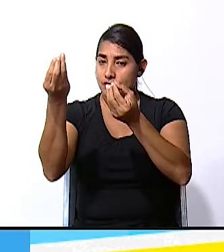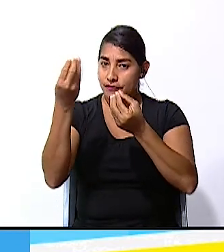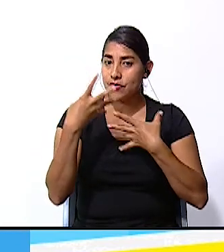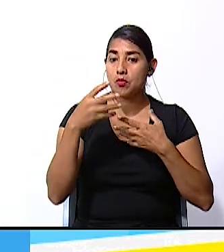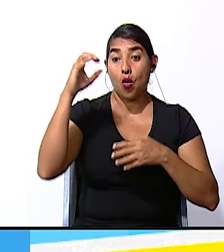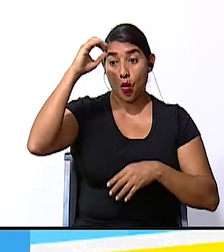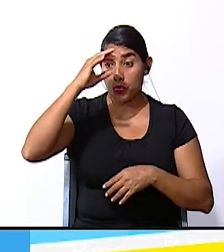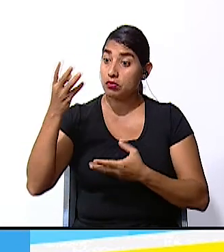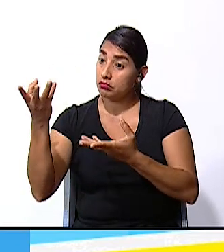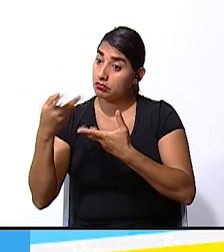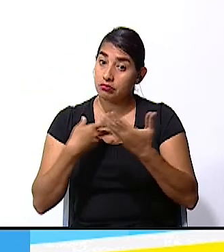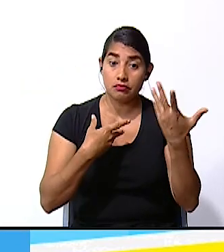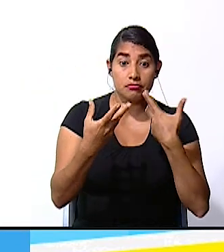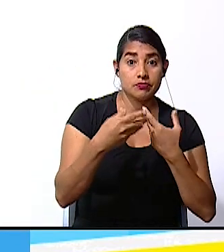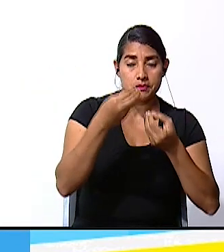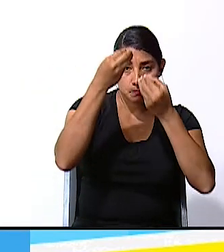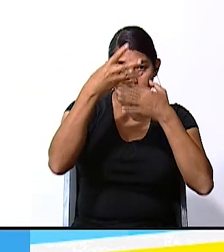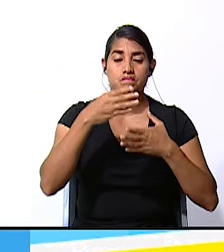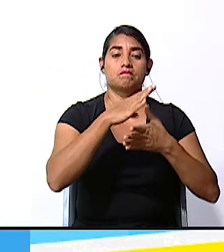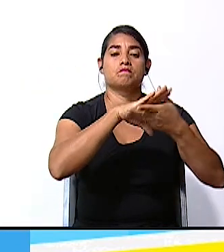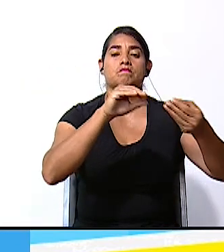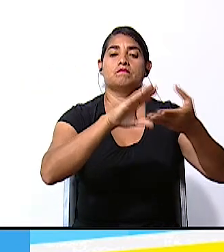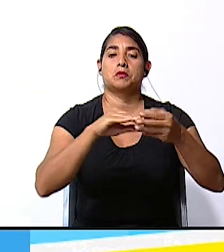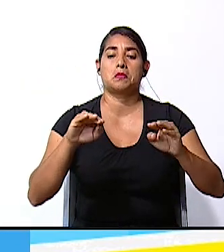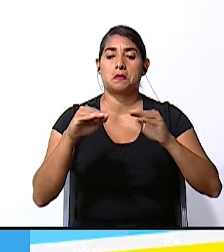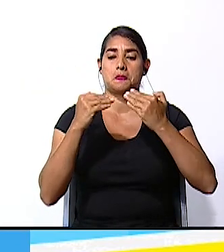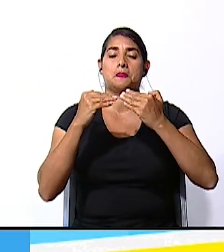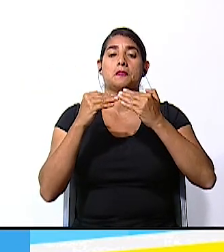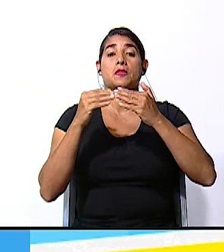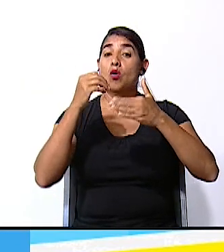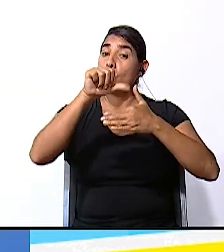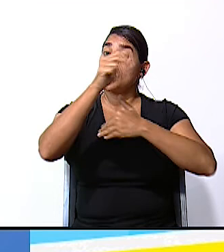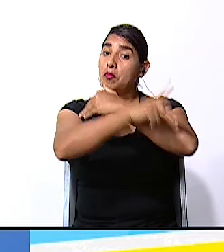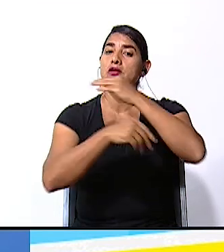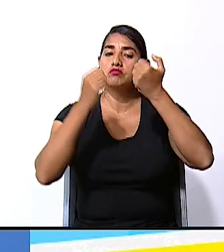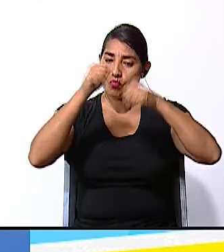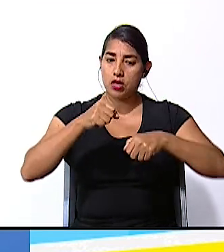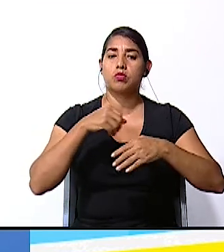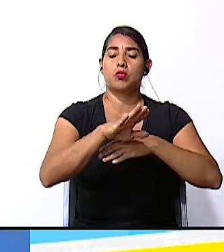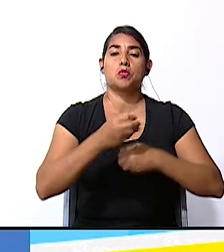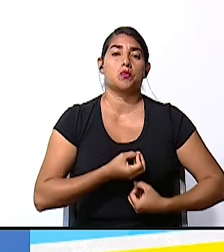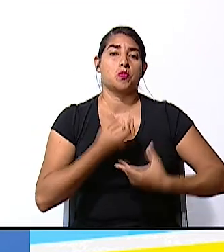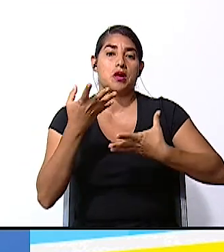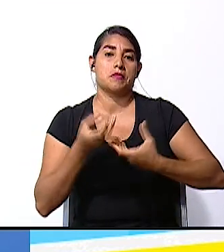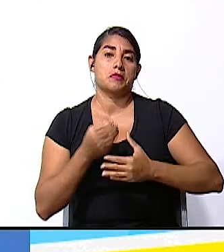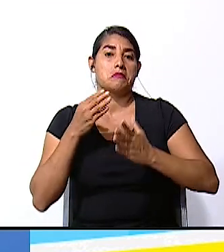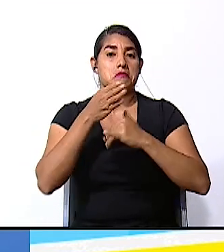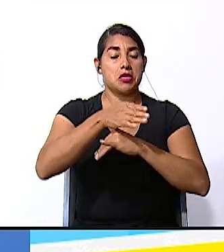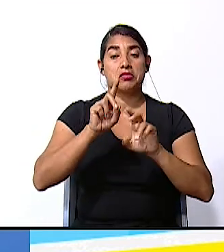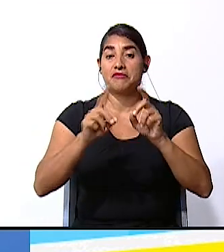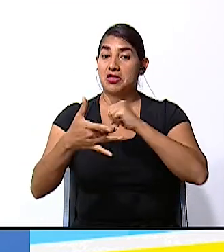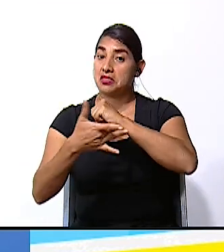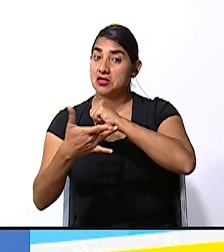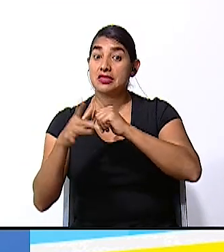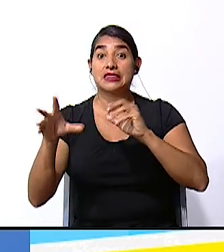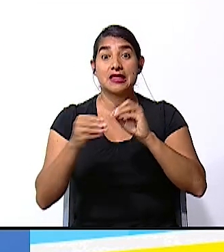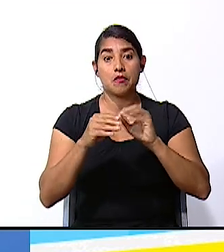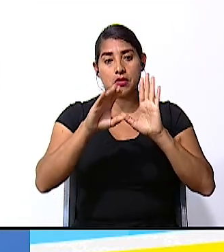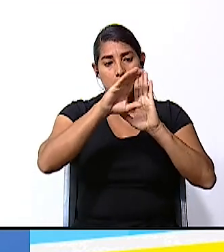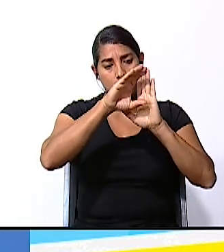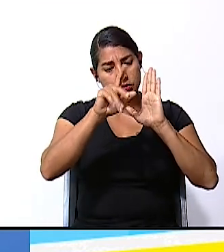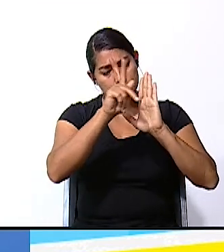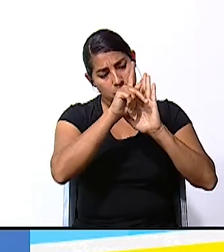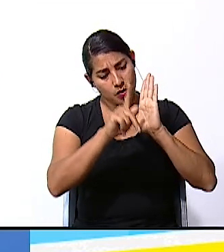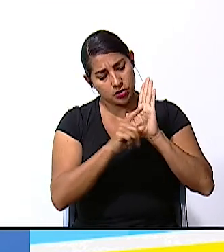y opiniones, y el de difundirlas sin limitación de fronteras, por cualquier medio de expresión. También es reconocido en la